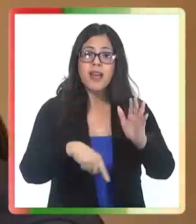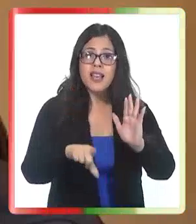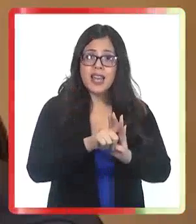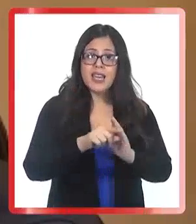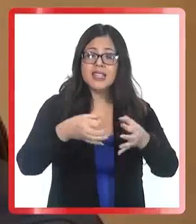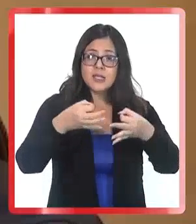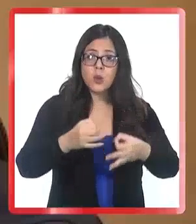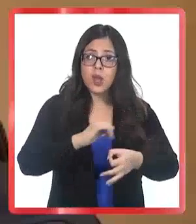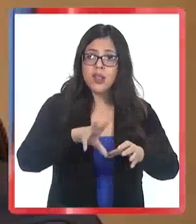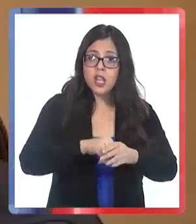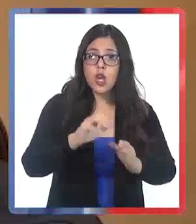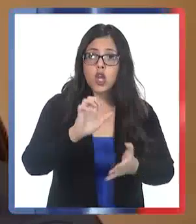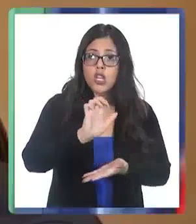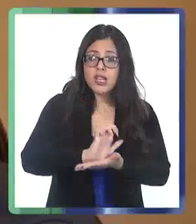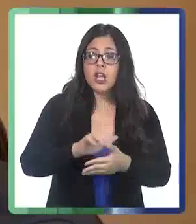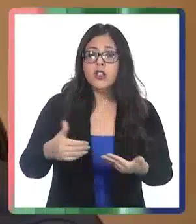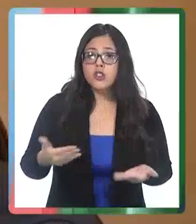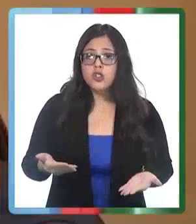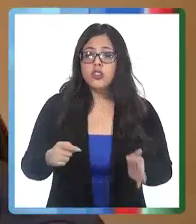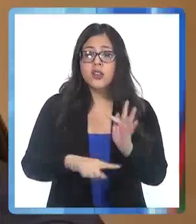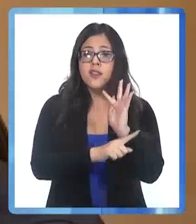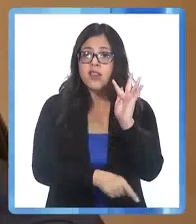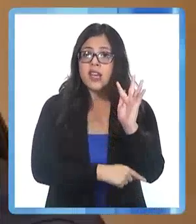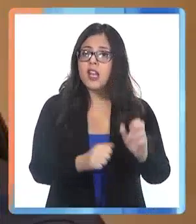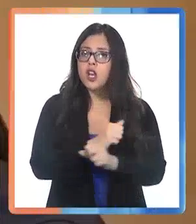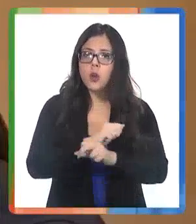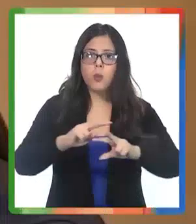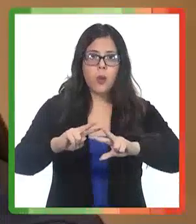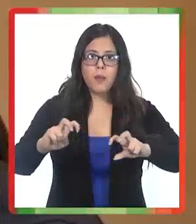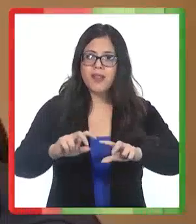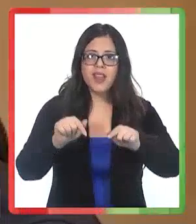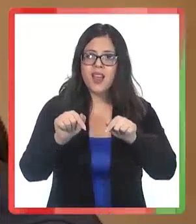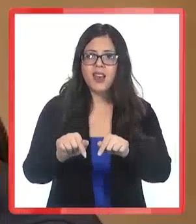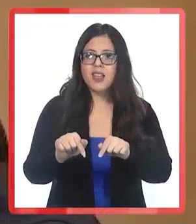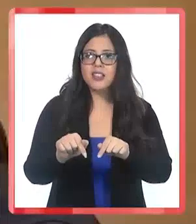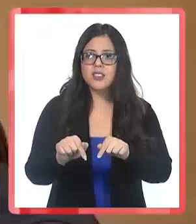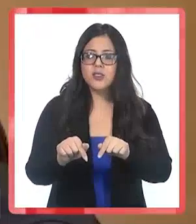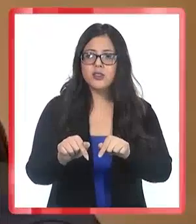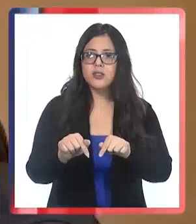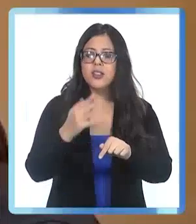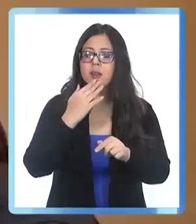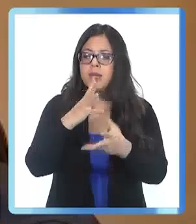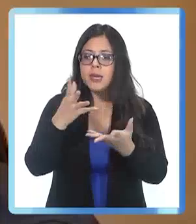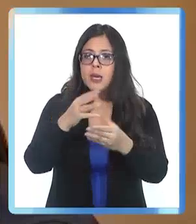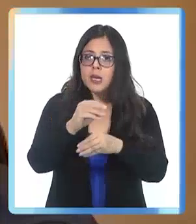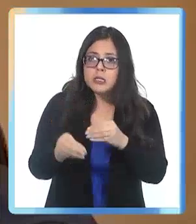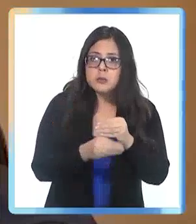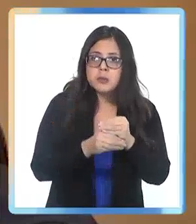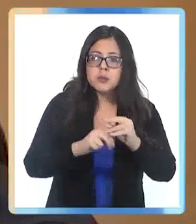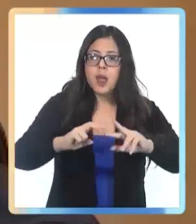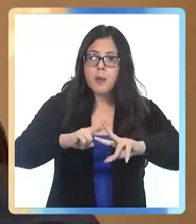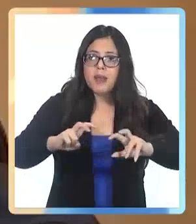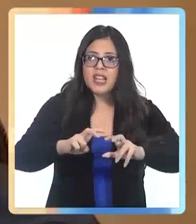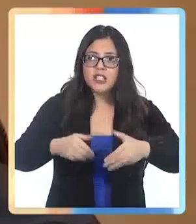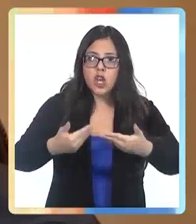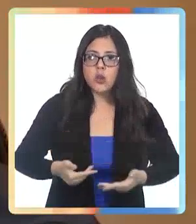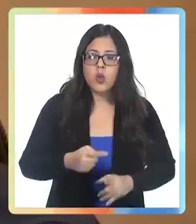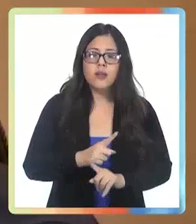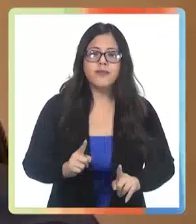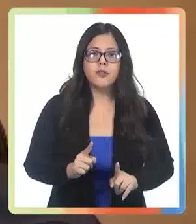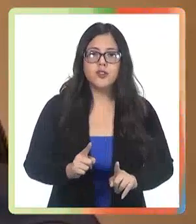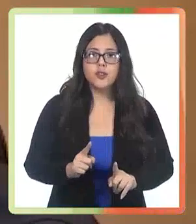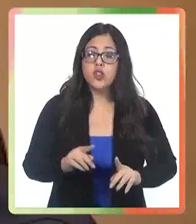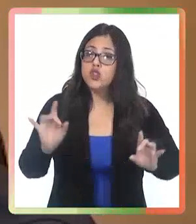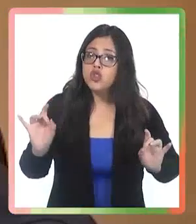en la Ley de Seguridad Interior del Estado. Por lo tanto, la Fiscalía no puede investigarlos de oficio ni tampoco incorporarlo a investigaciones